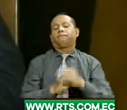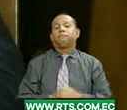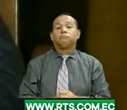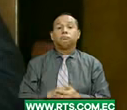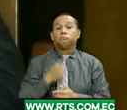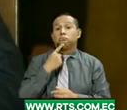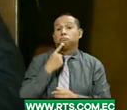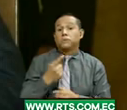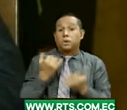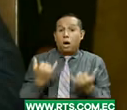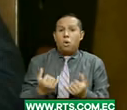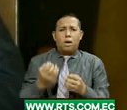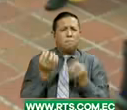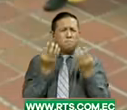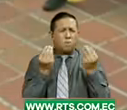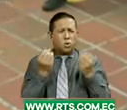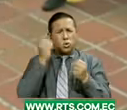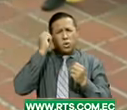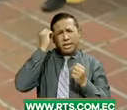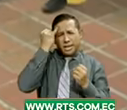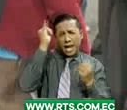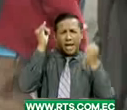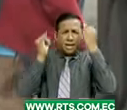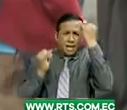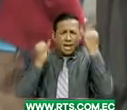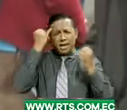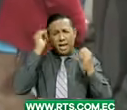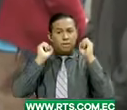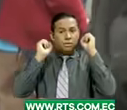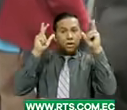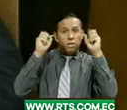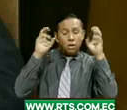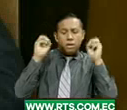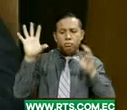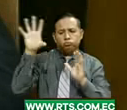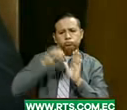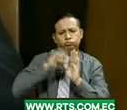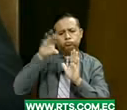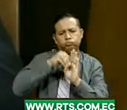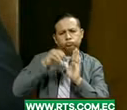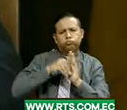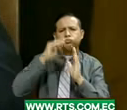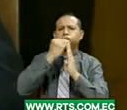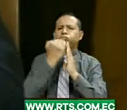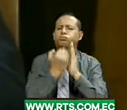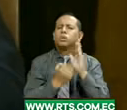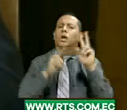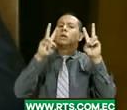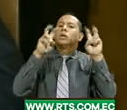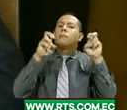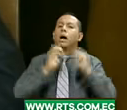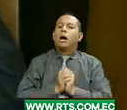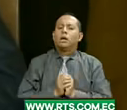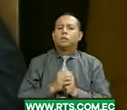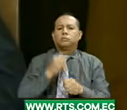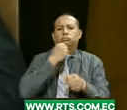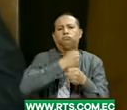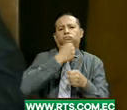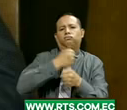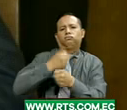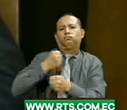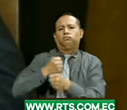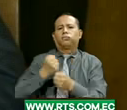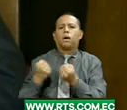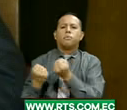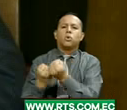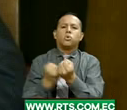a instrumentar para ejecutar reformas laborales que ayuden a eliminar el desempleo. Partiendo de una base muy clara, no vamos a reformar el